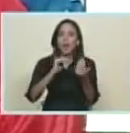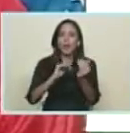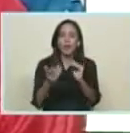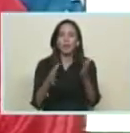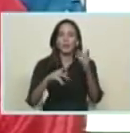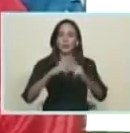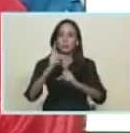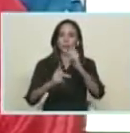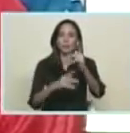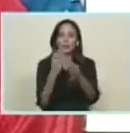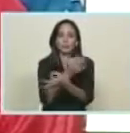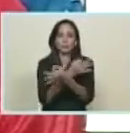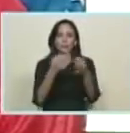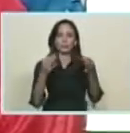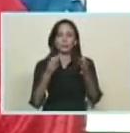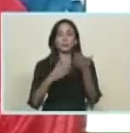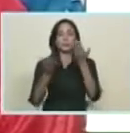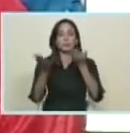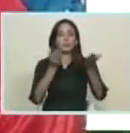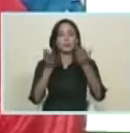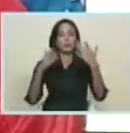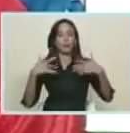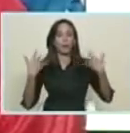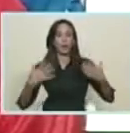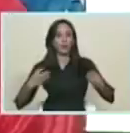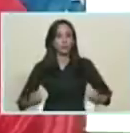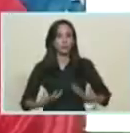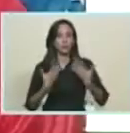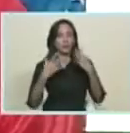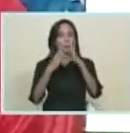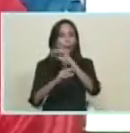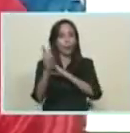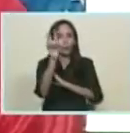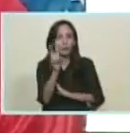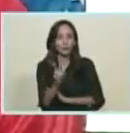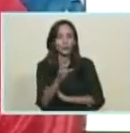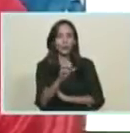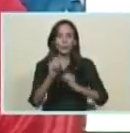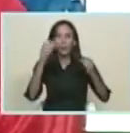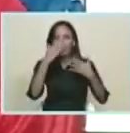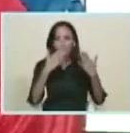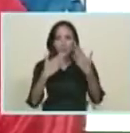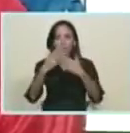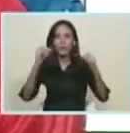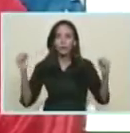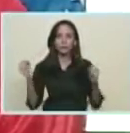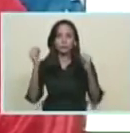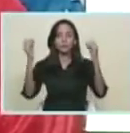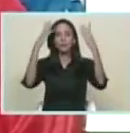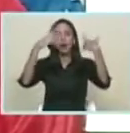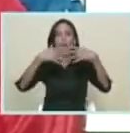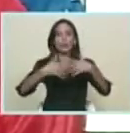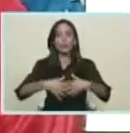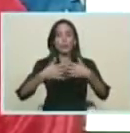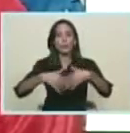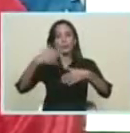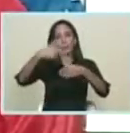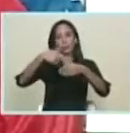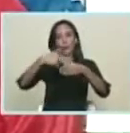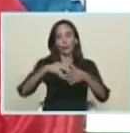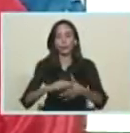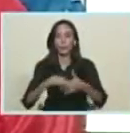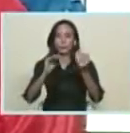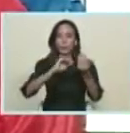y productiva para el servicio y la felicidad de todos los venezolanos. ¡Que viva la nueva PDVSA ética!